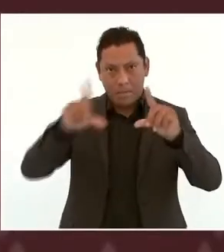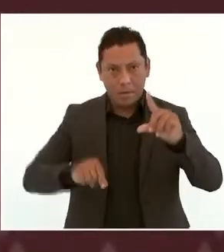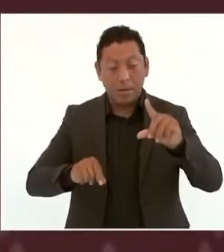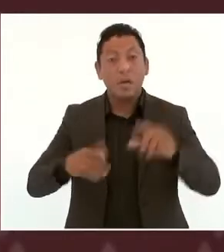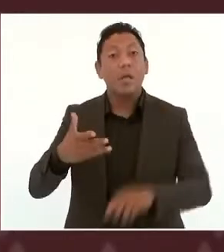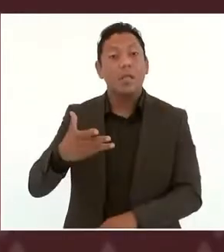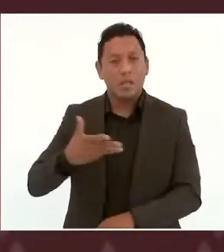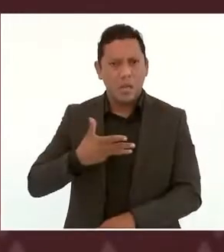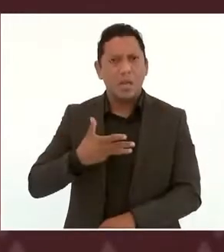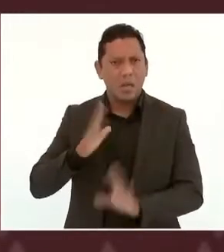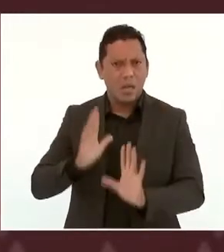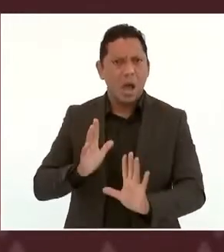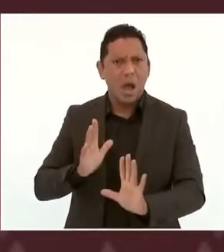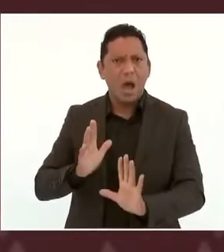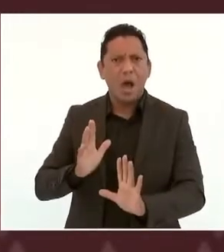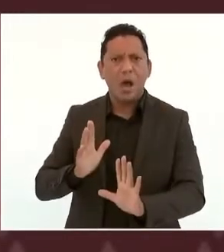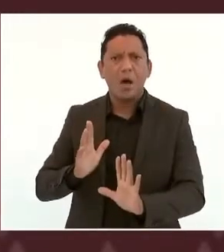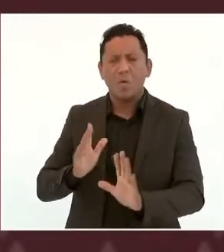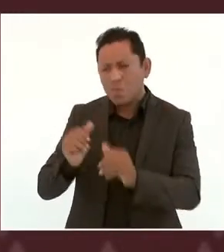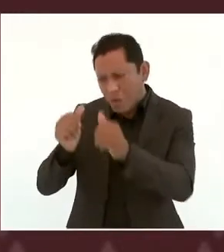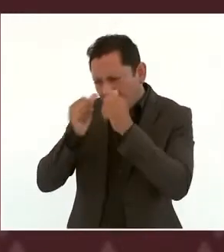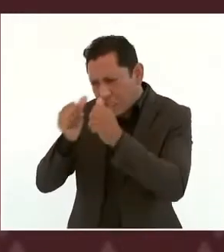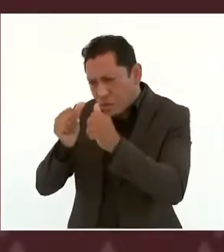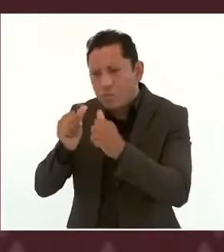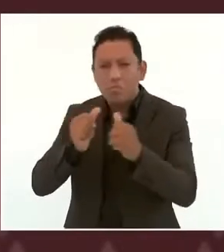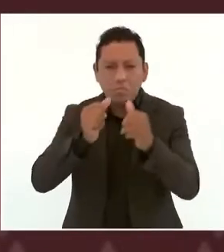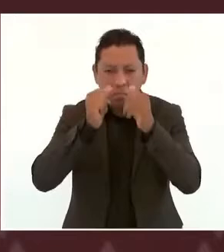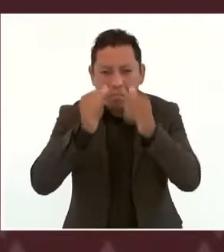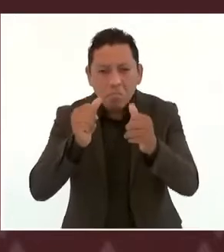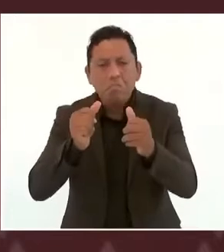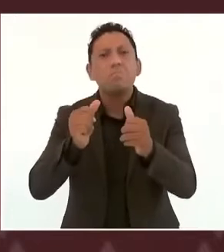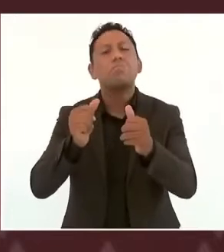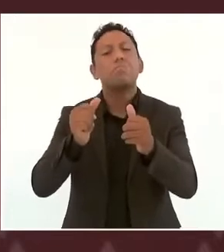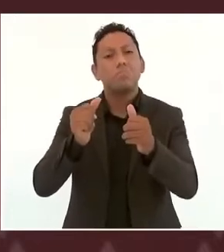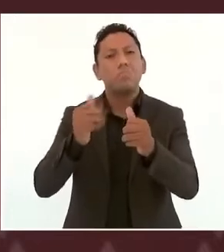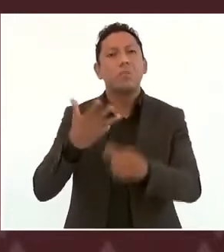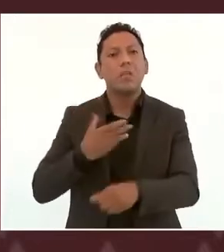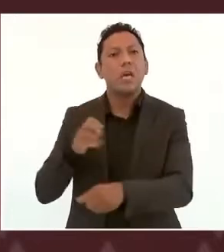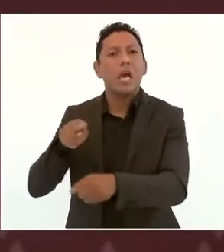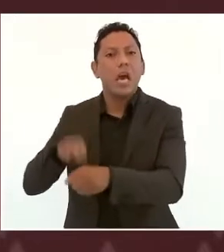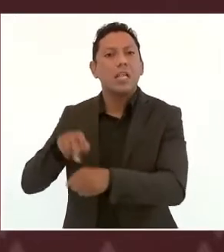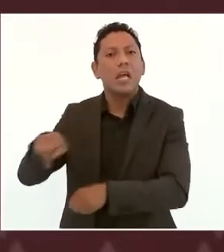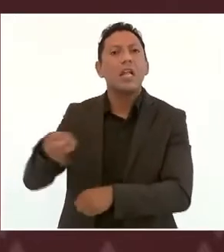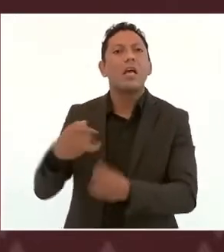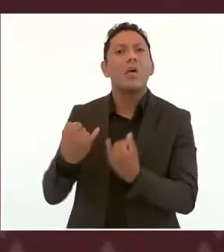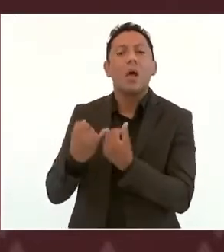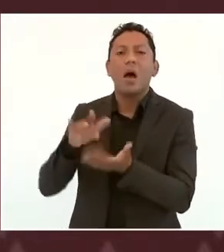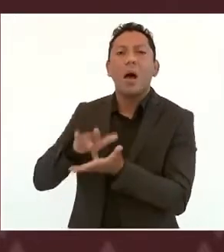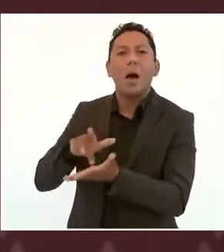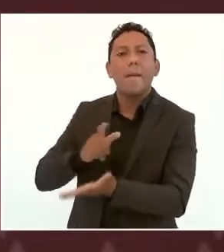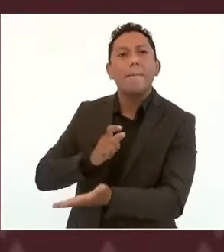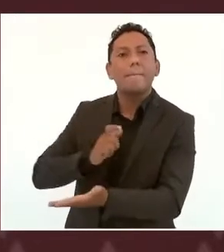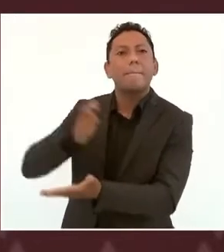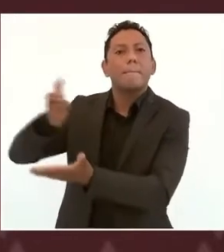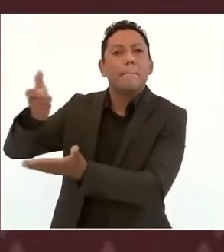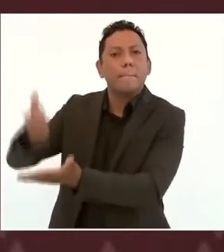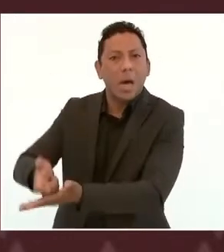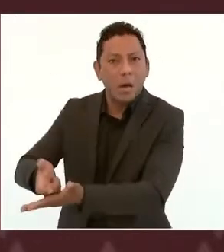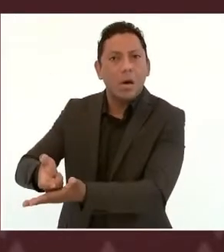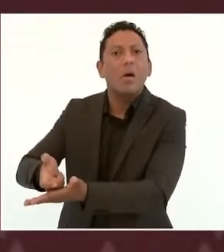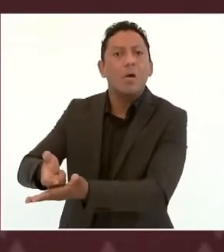tiene un trato especial en el pago de